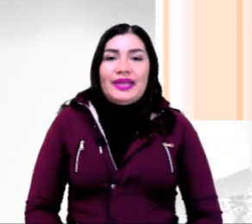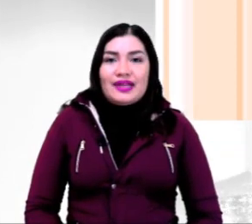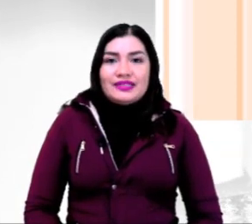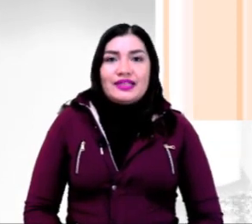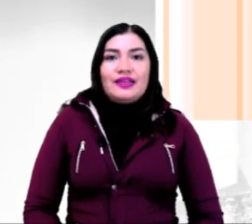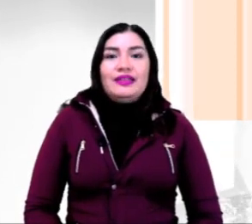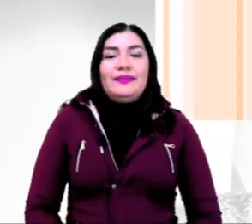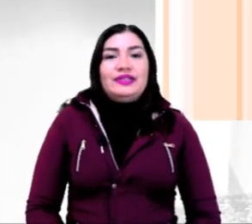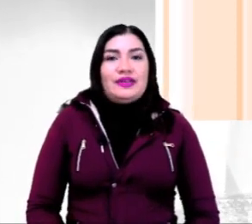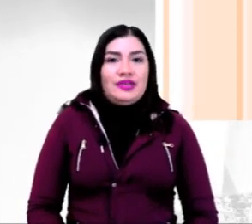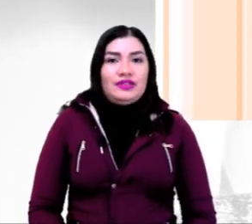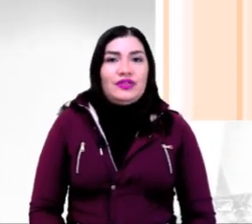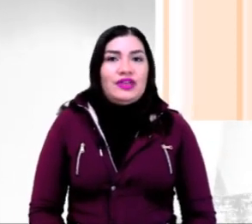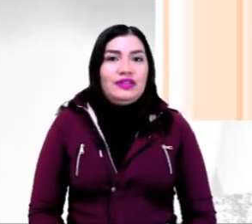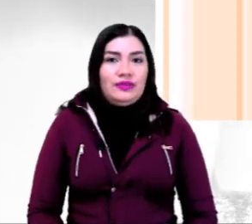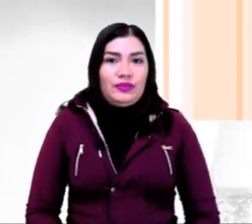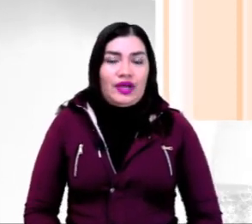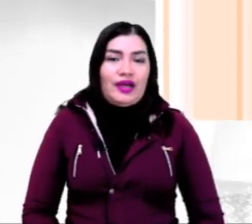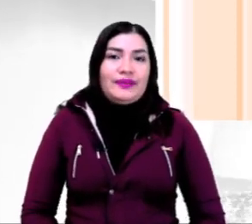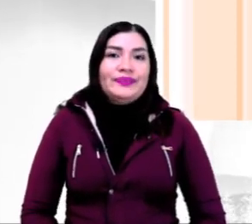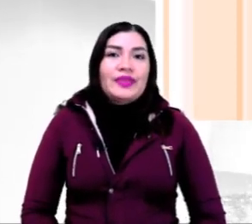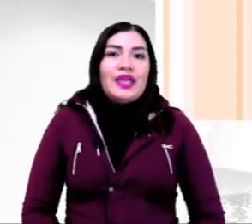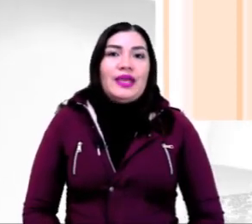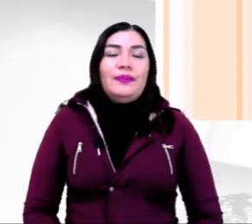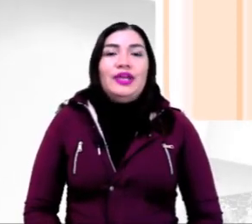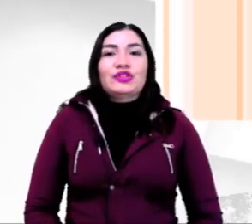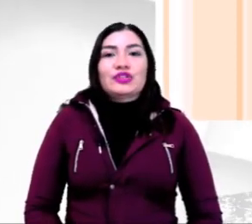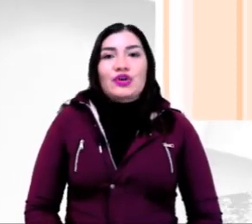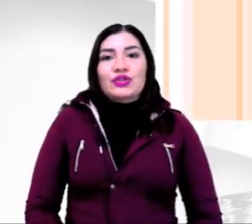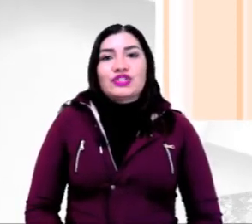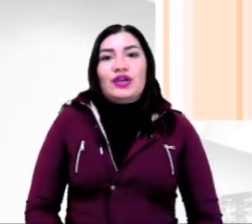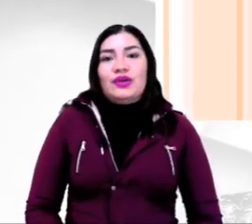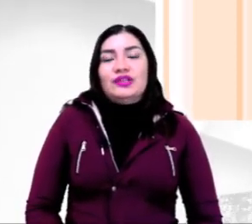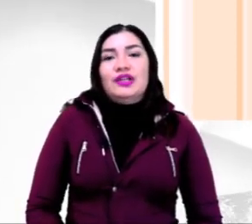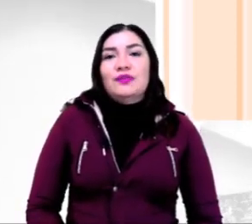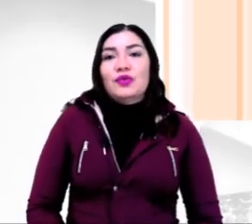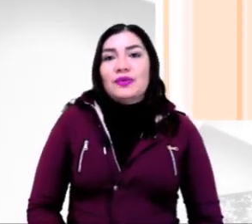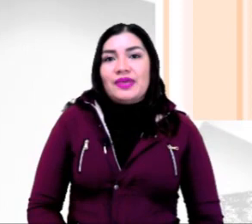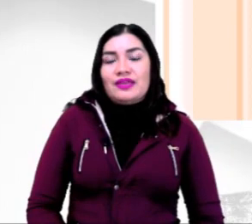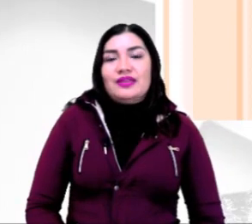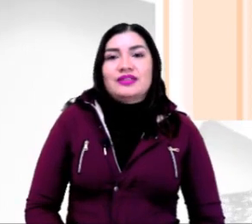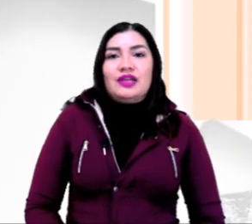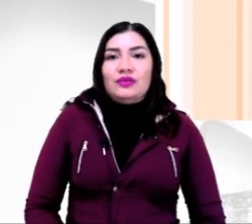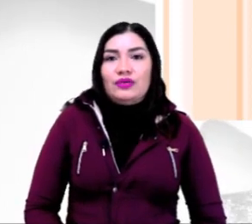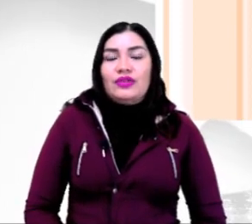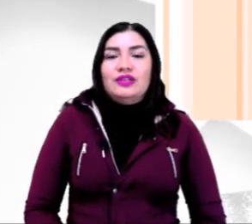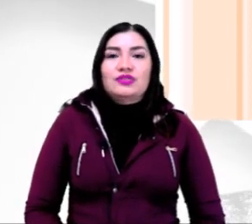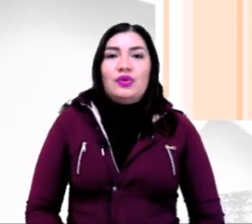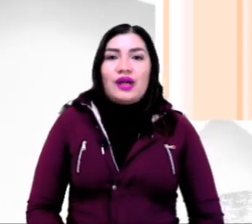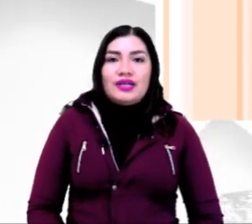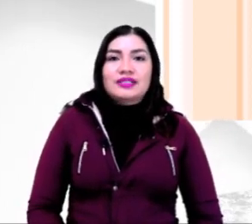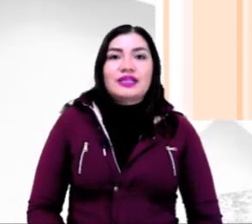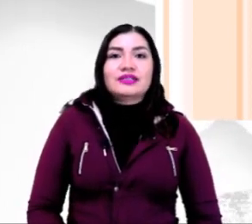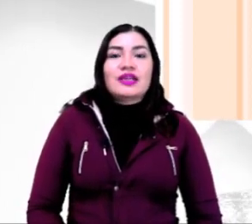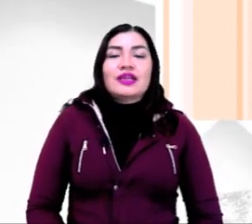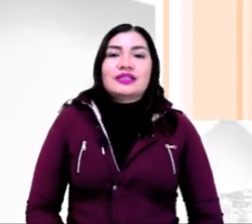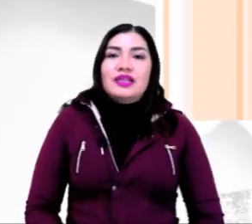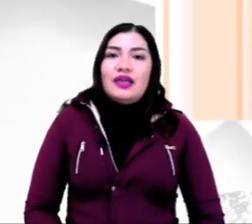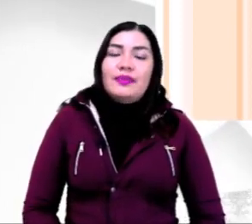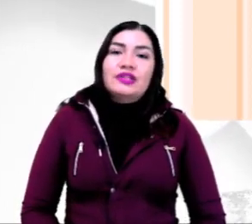La Esperanza, departamento de Intibucá. Espero todos se encuentren muy bien de salud en sus